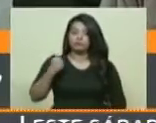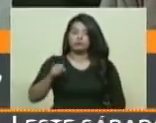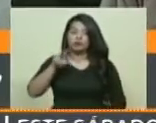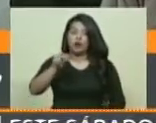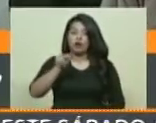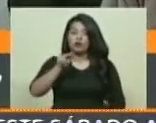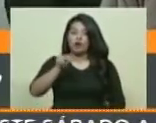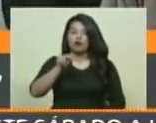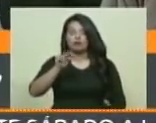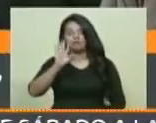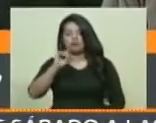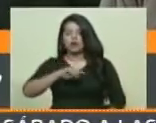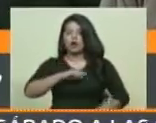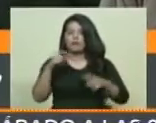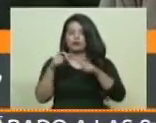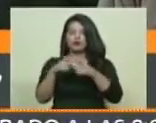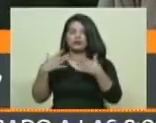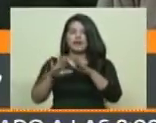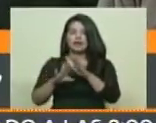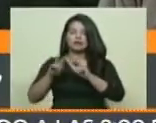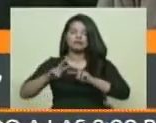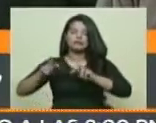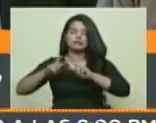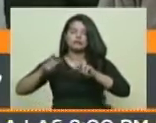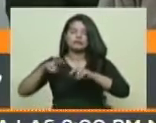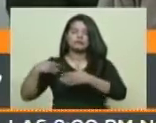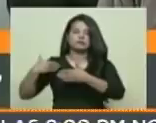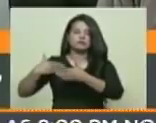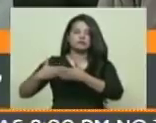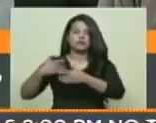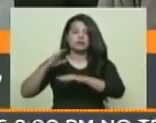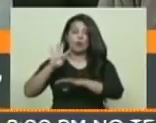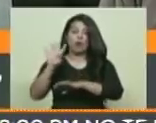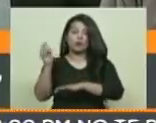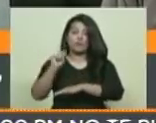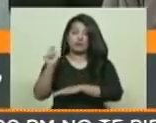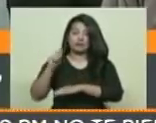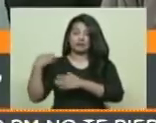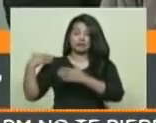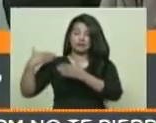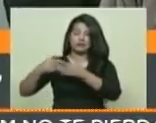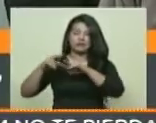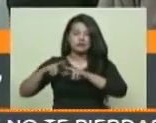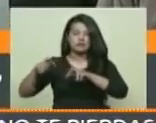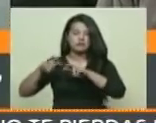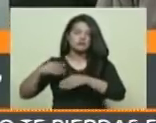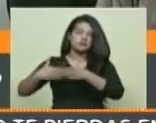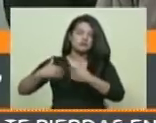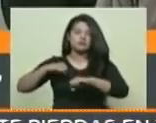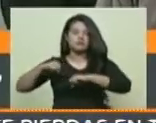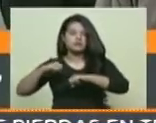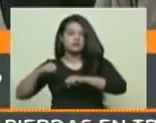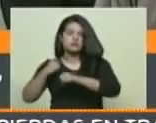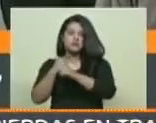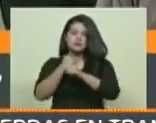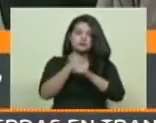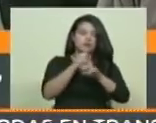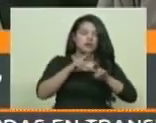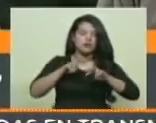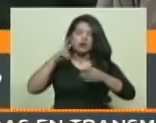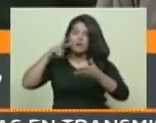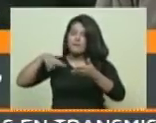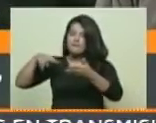opositores, la Comisión ha desarrollado a lo largo de estos 4 meses un intenso trabajo de